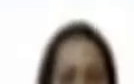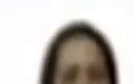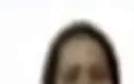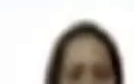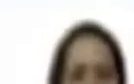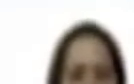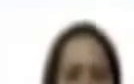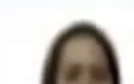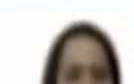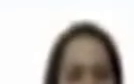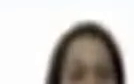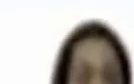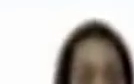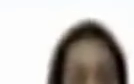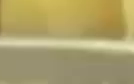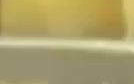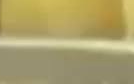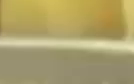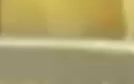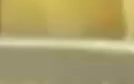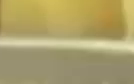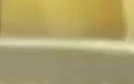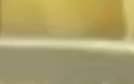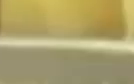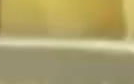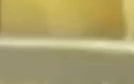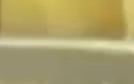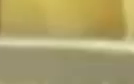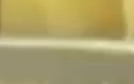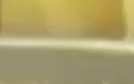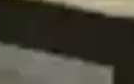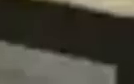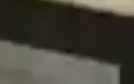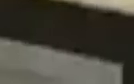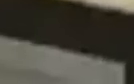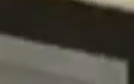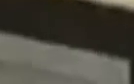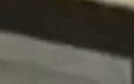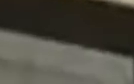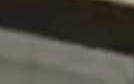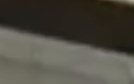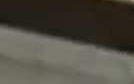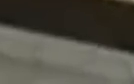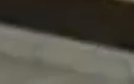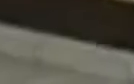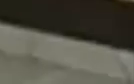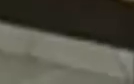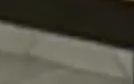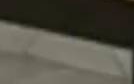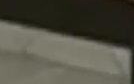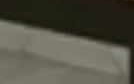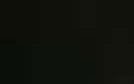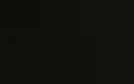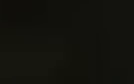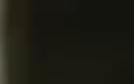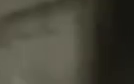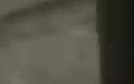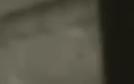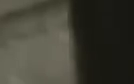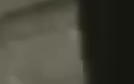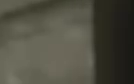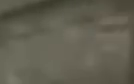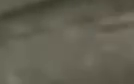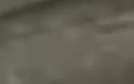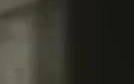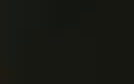Maduro Ya ve otra opción y está obligado señores a buscar la negociaciones con la oposición este sería el requerimiento por parte del presidente colombiano Gustavo Petro para